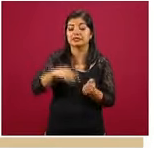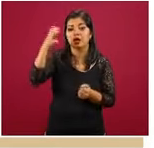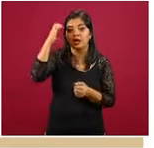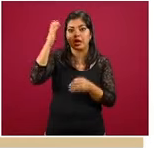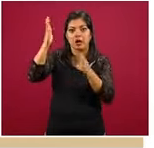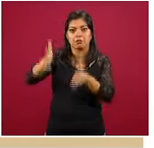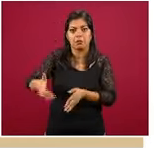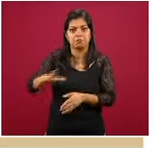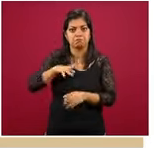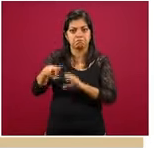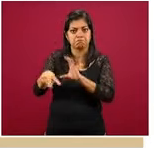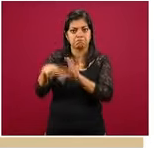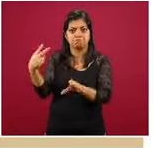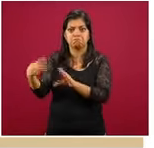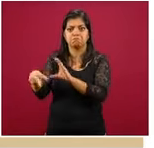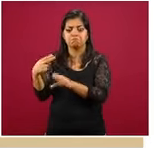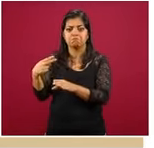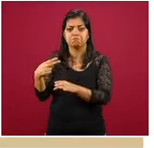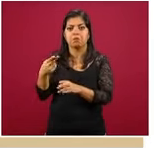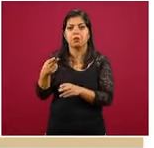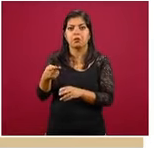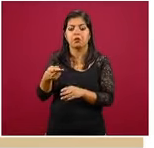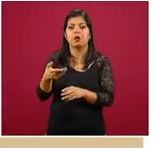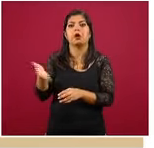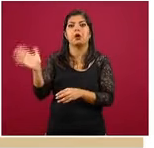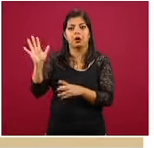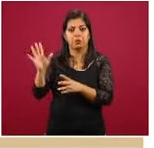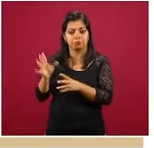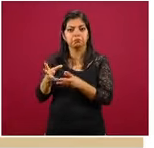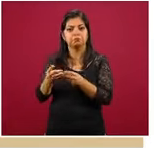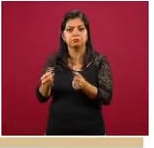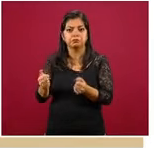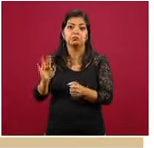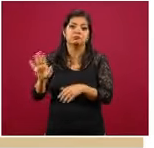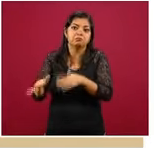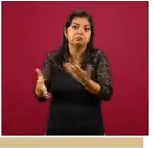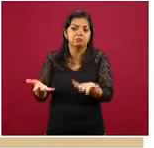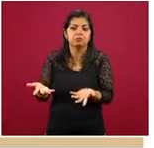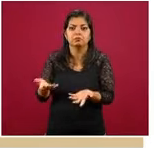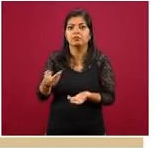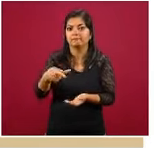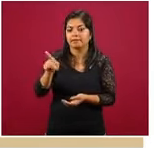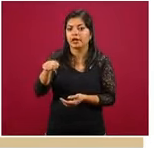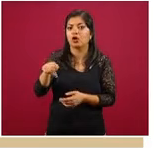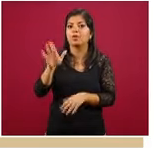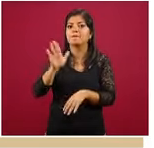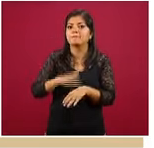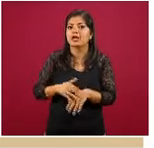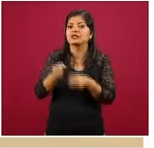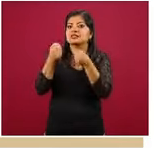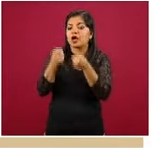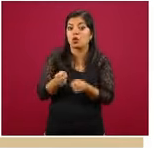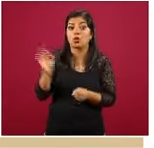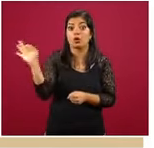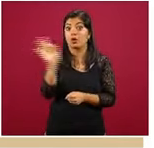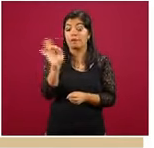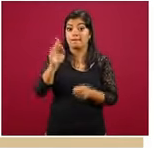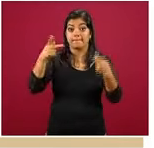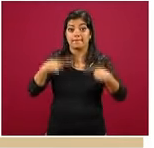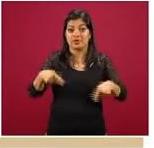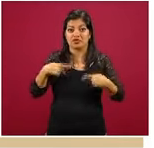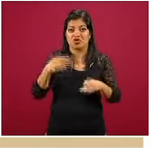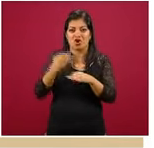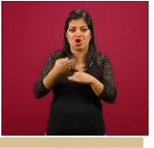momento están disponibles se han estado desocupando, y esto lógicamente da un nivel de seguridad para que si en caso las personas que están en